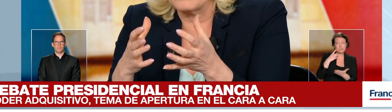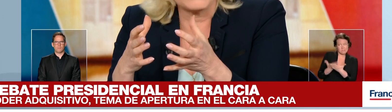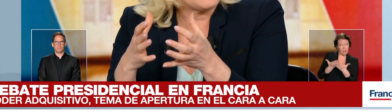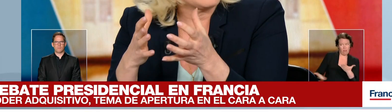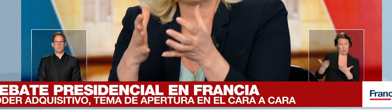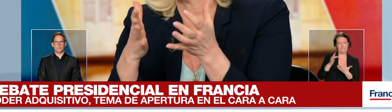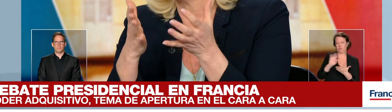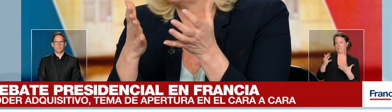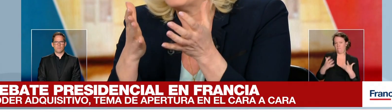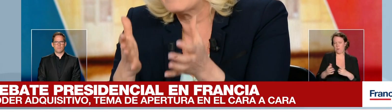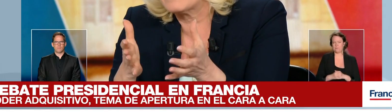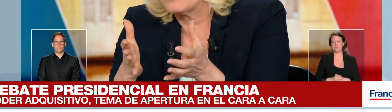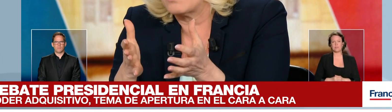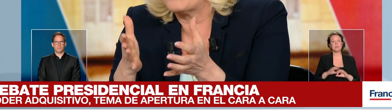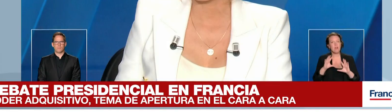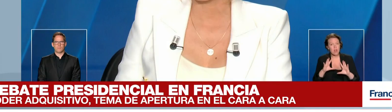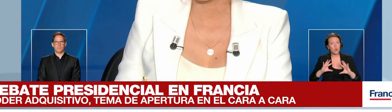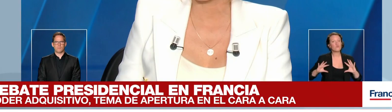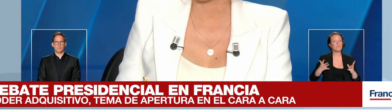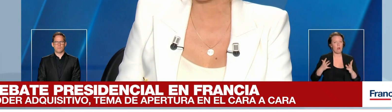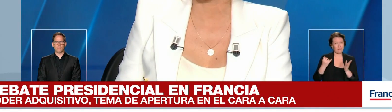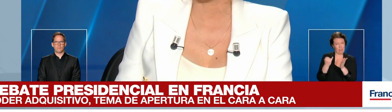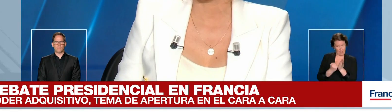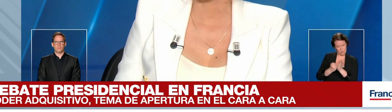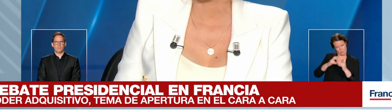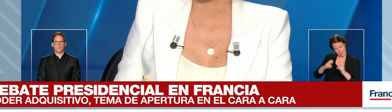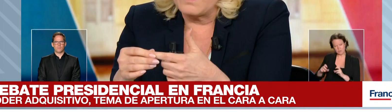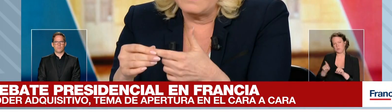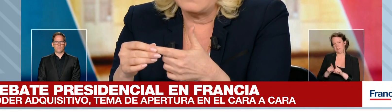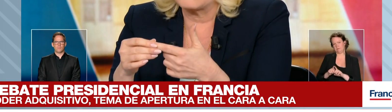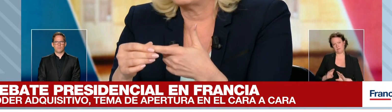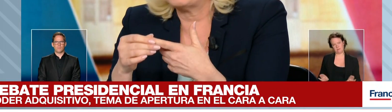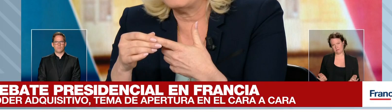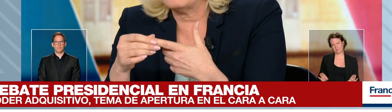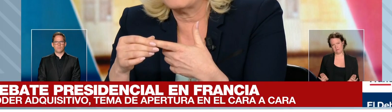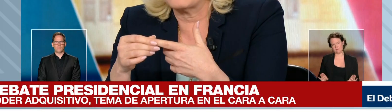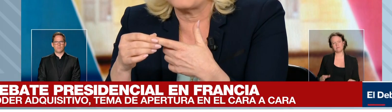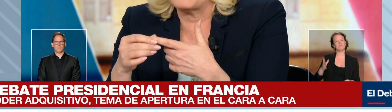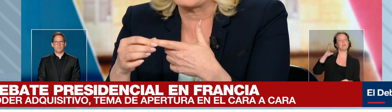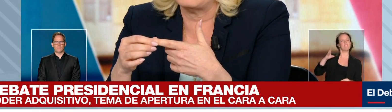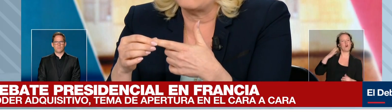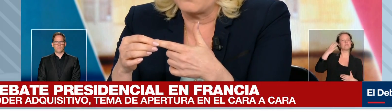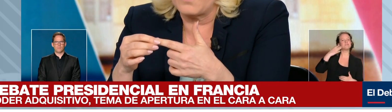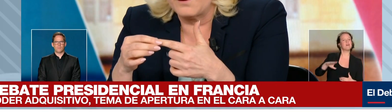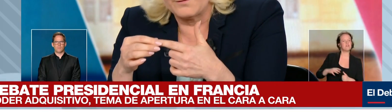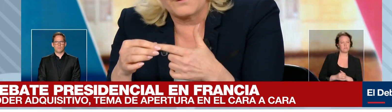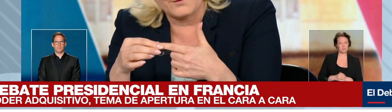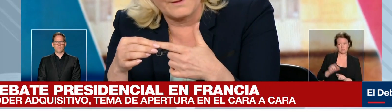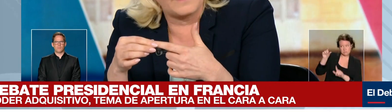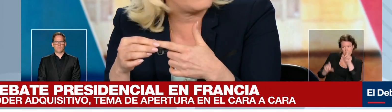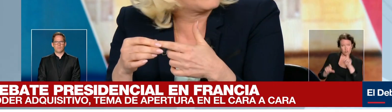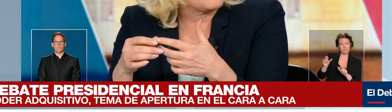los franceses, pero también les devolveré poder adquisitivo bajando los impuestos. Restituiré